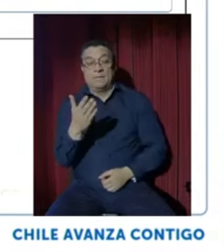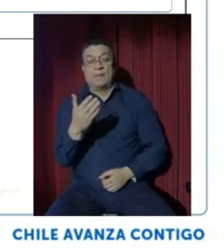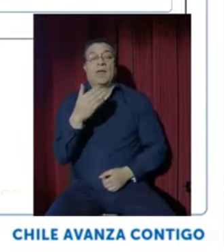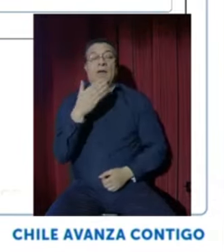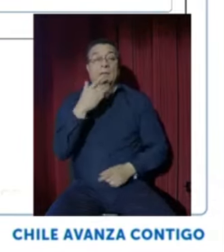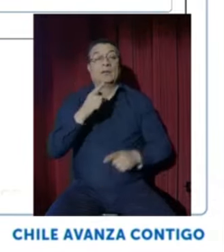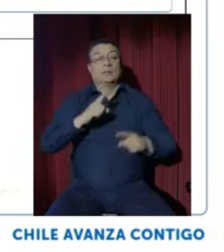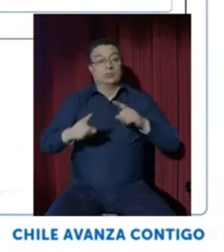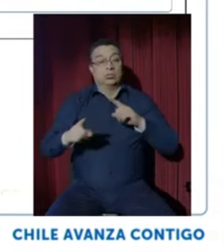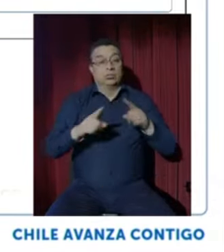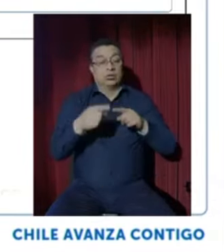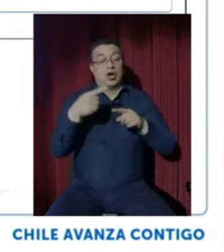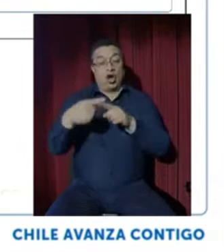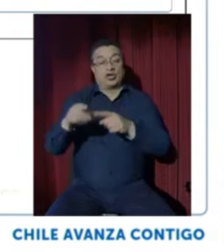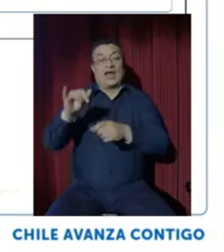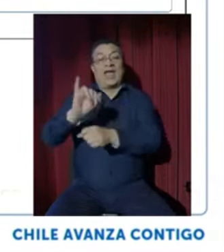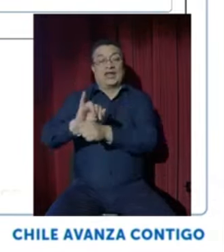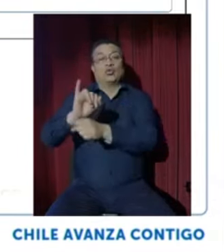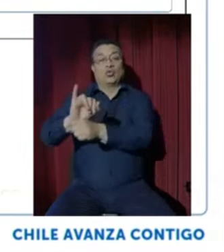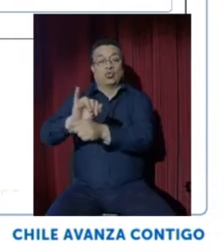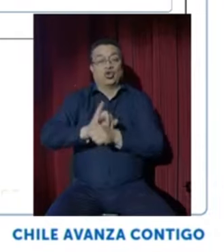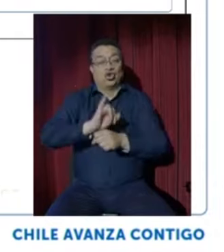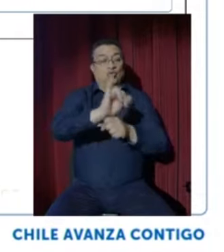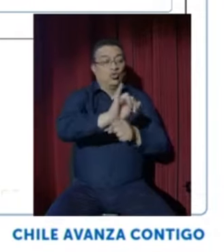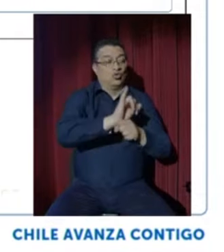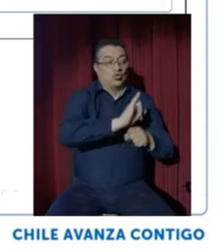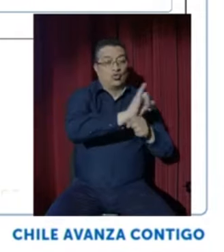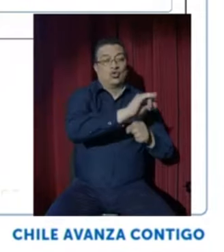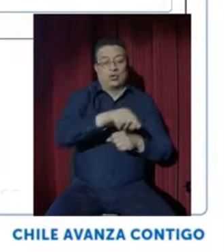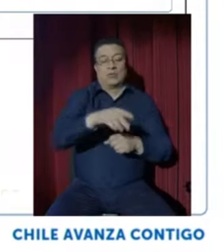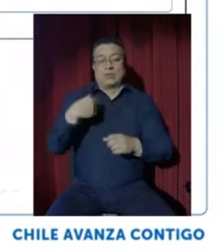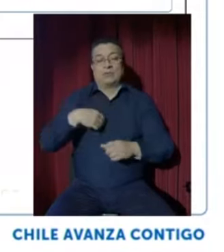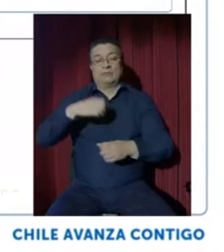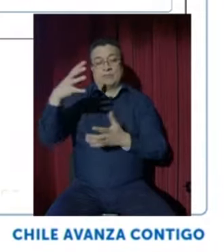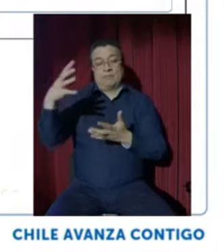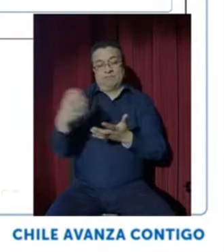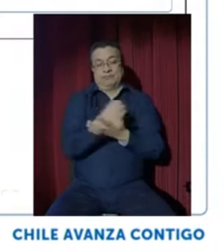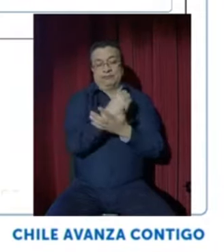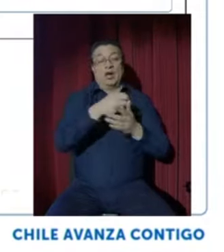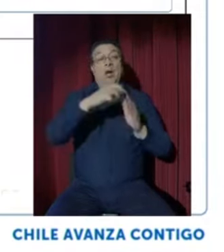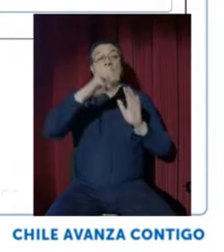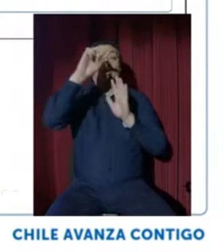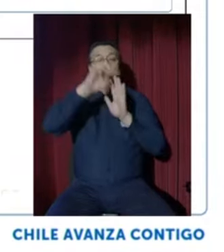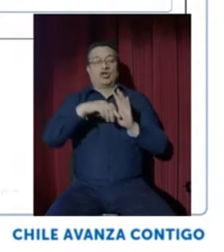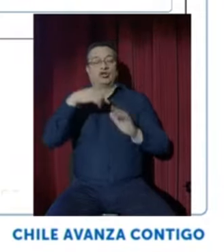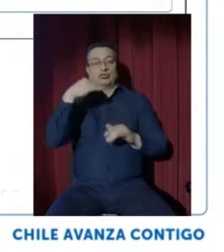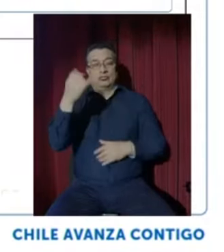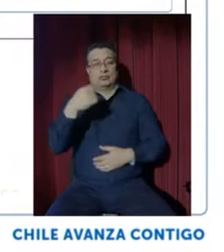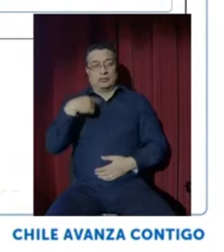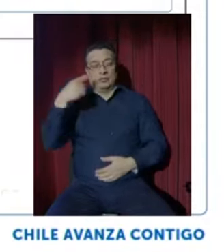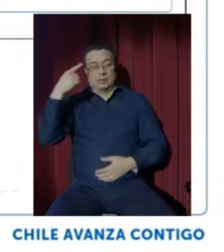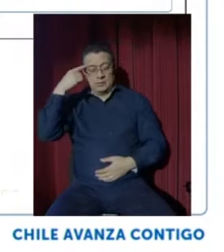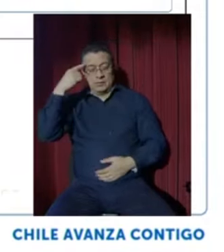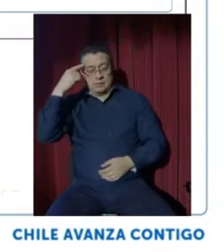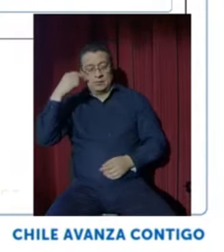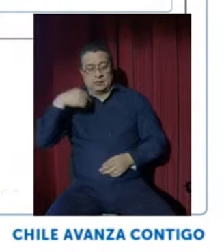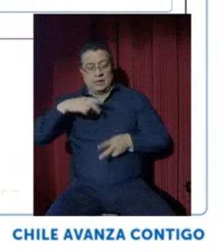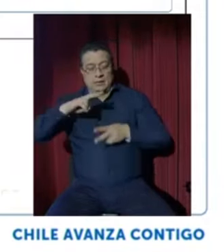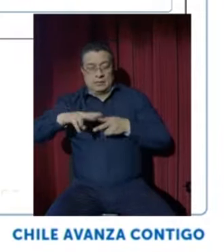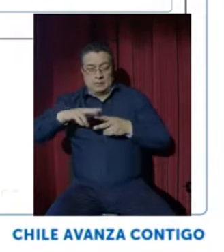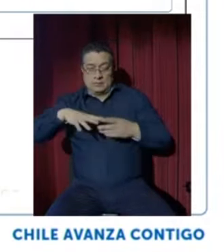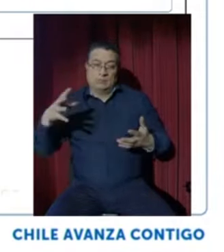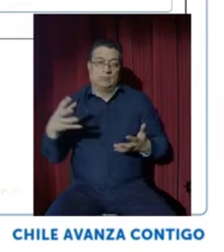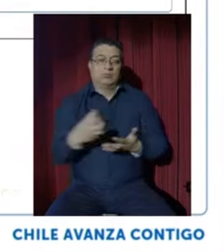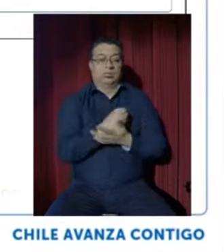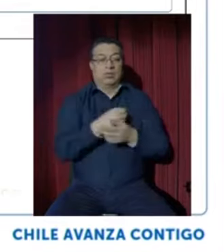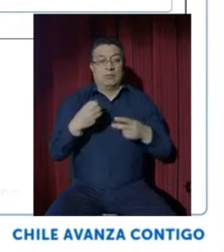gestión interinstitucional para sacar adelante este proyecto que teníamos eh que que hacer digamos por